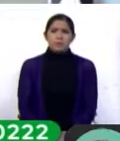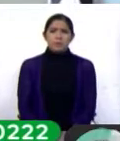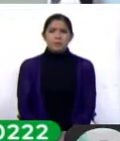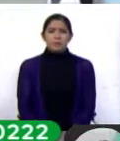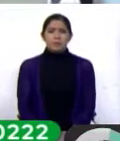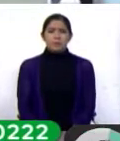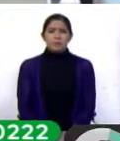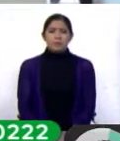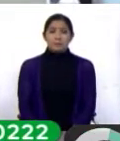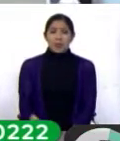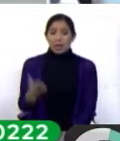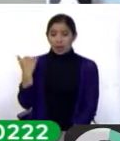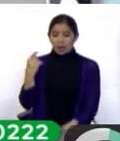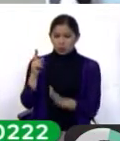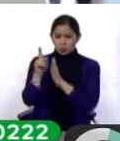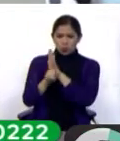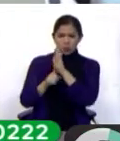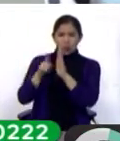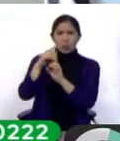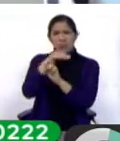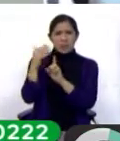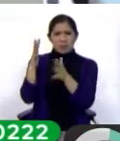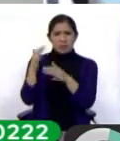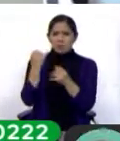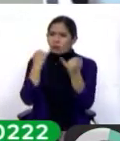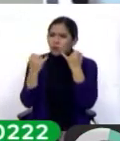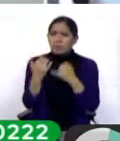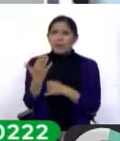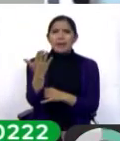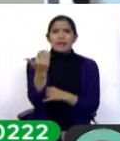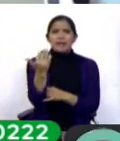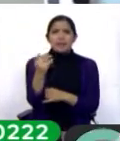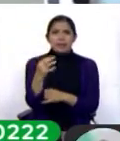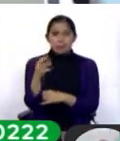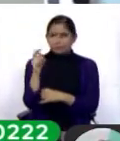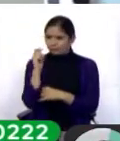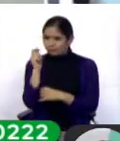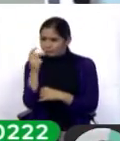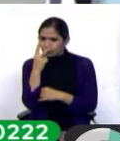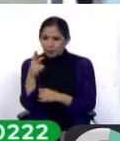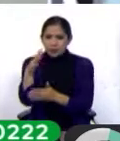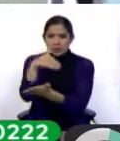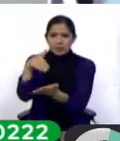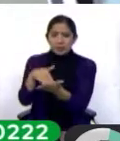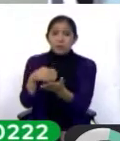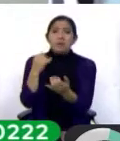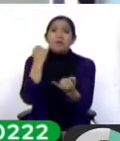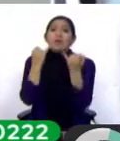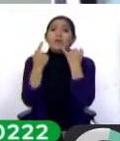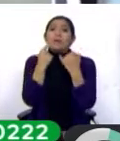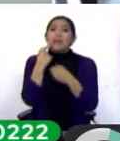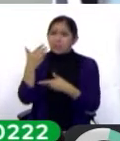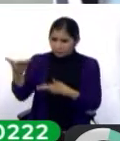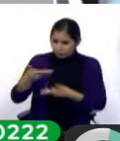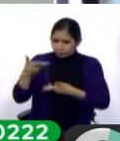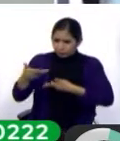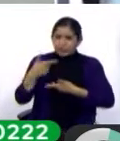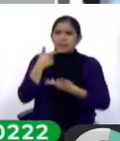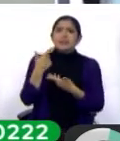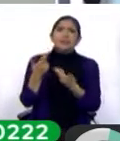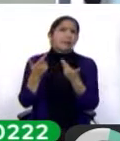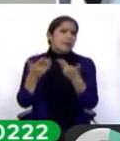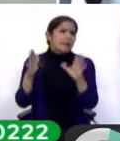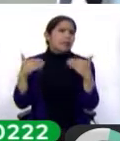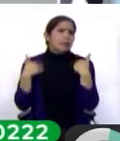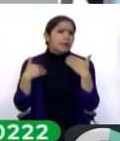hora, hora y media aproximadamente, teníamos 15 que habíamos evidenciado en los centros, pero en los últimos reportes que acaban de llegar, posiblemente ya